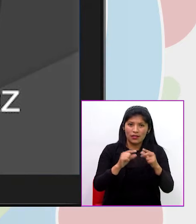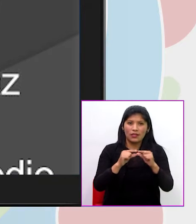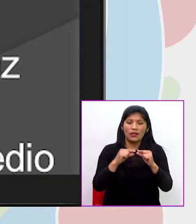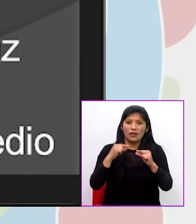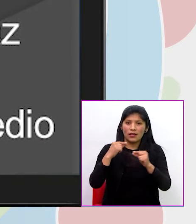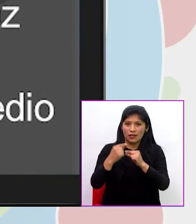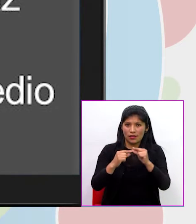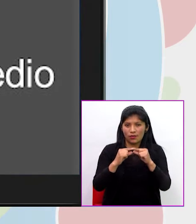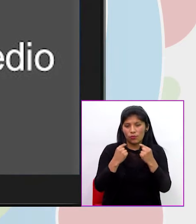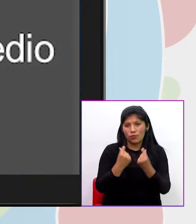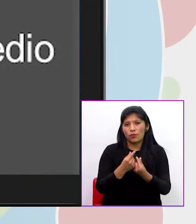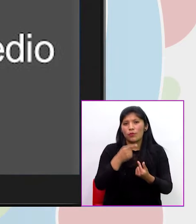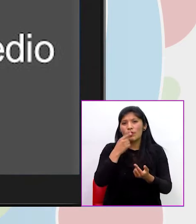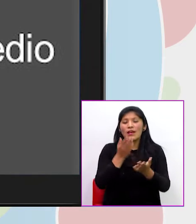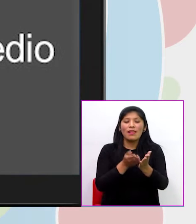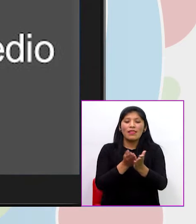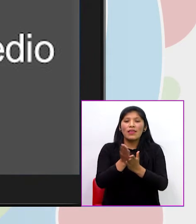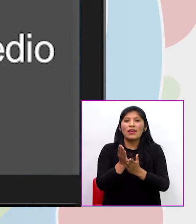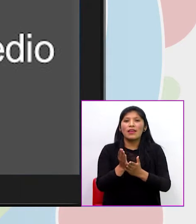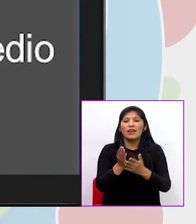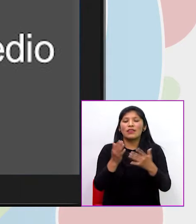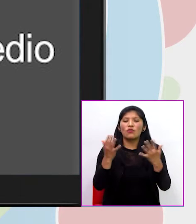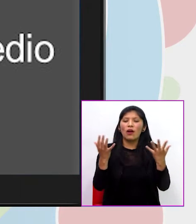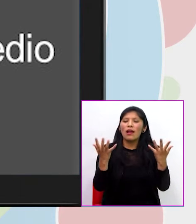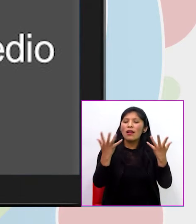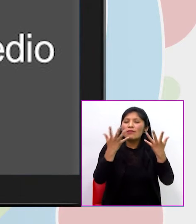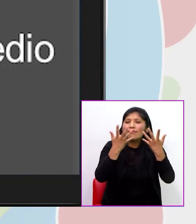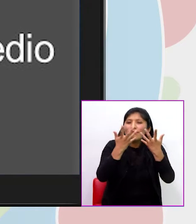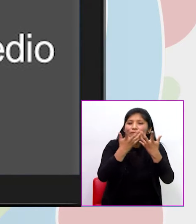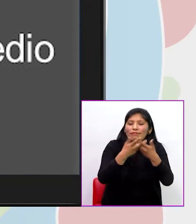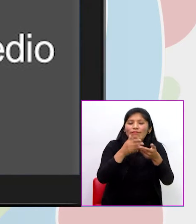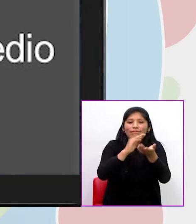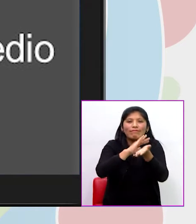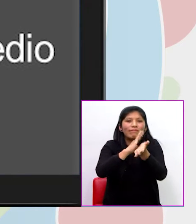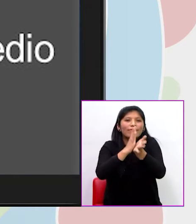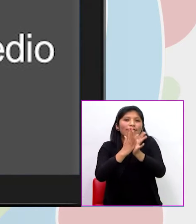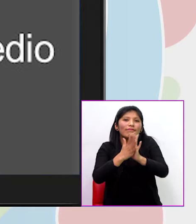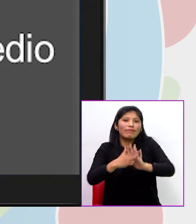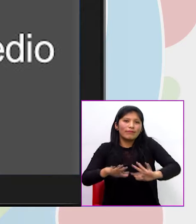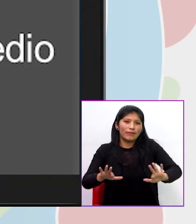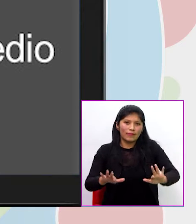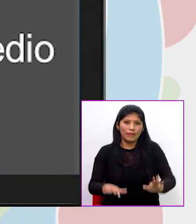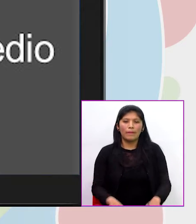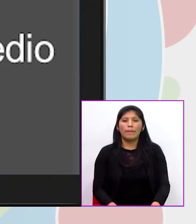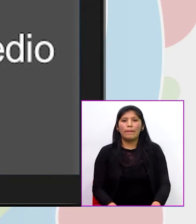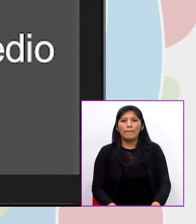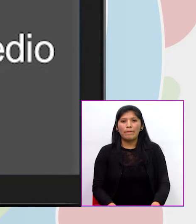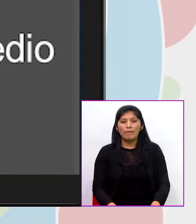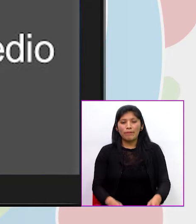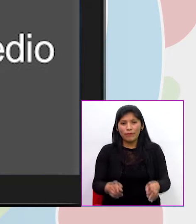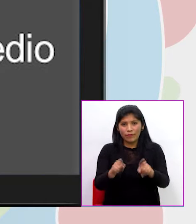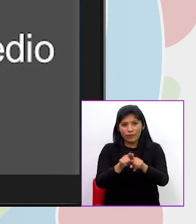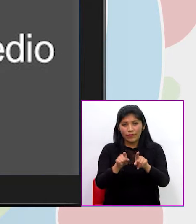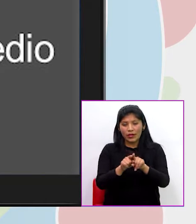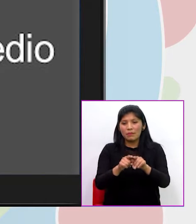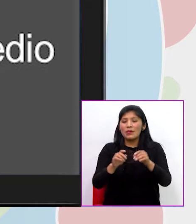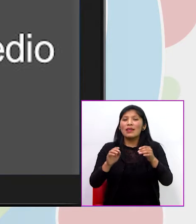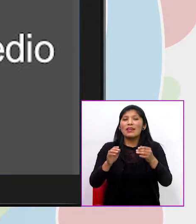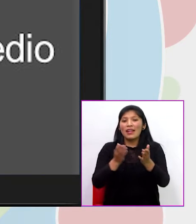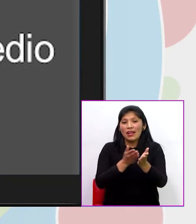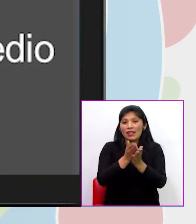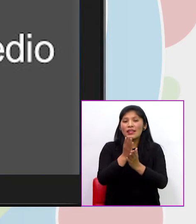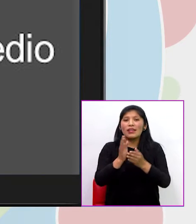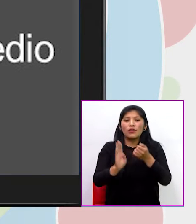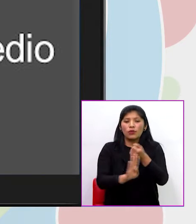por ejemplo, el derecho a la armonía y a la paz. El derecho a la